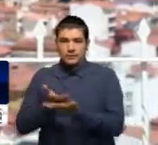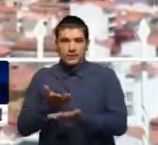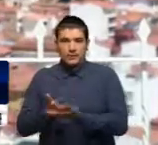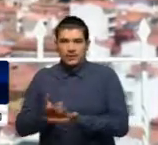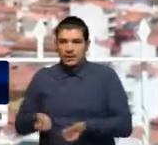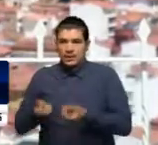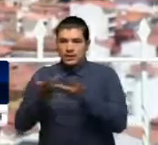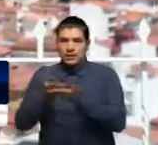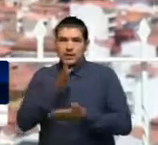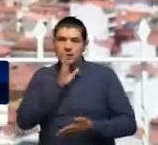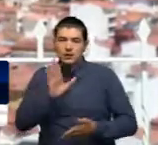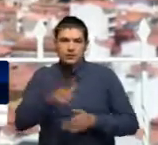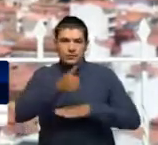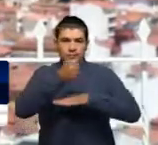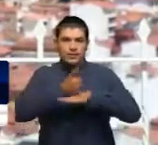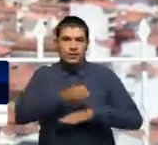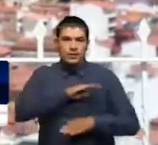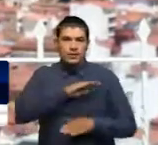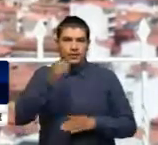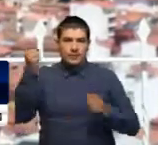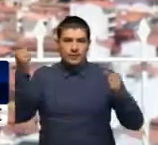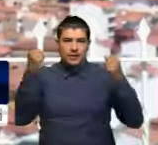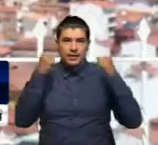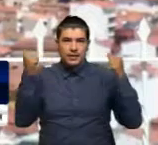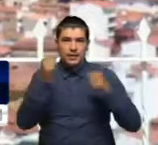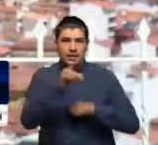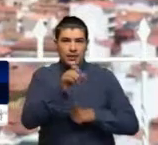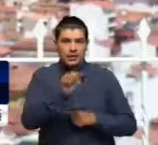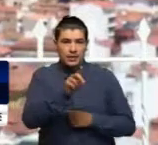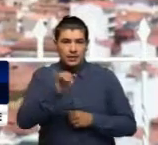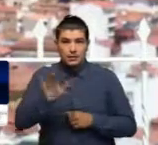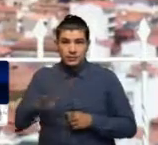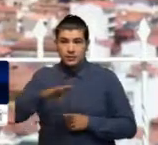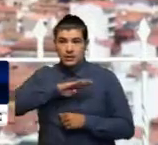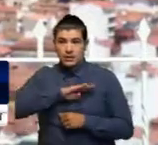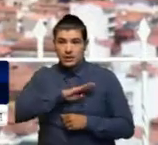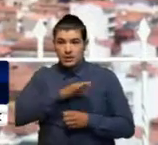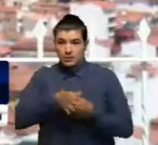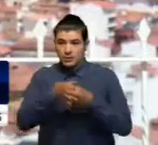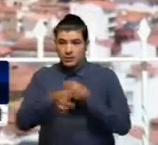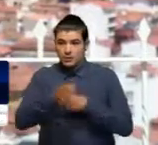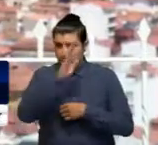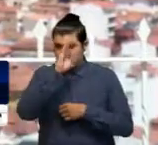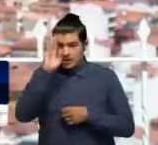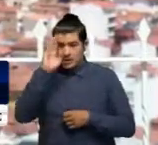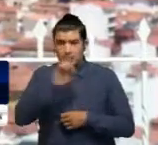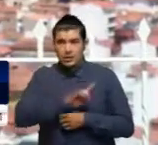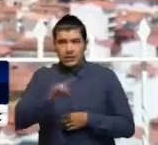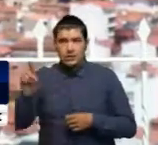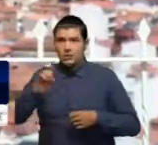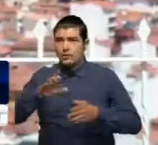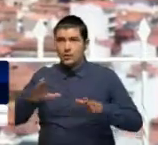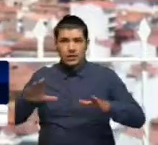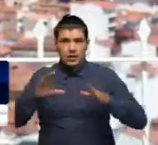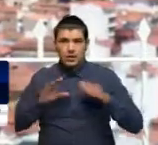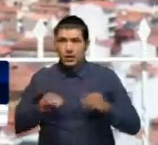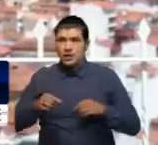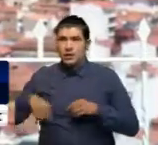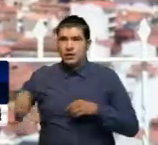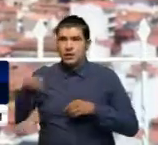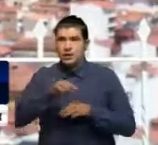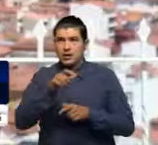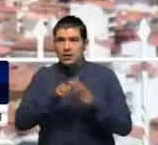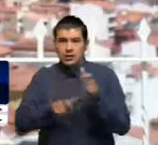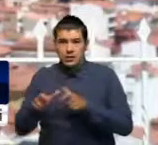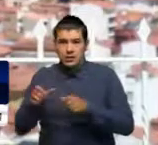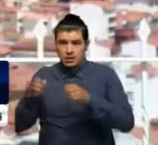mandatario de piedecuesta danny ramírez el alcalde de san gil manifestó que los sangileños no estamos dispuestos a recibir más basuras provenientes